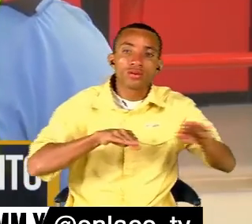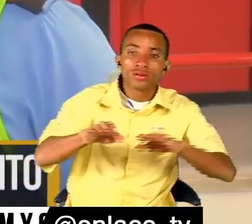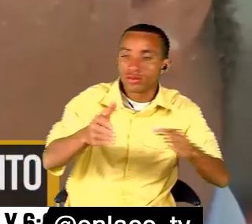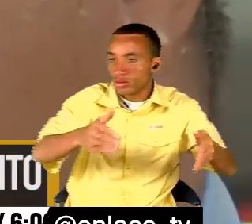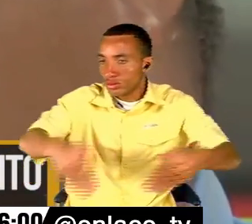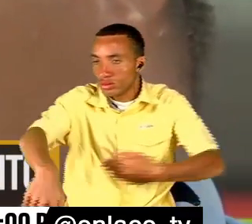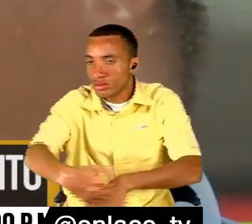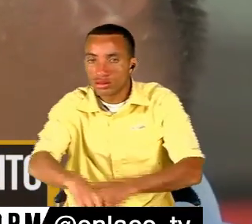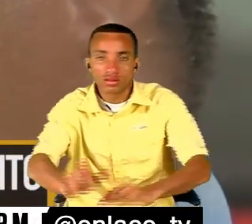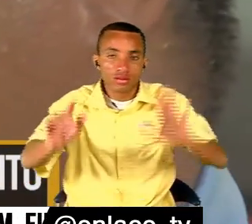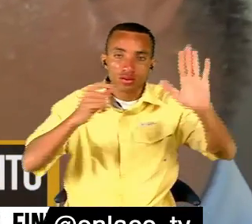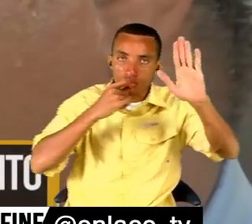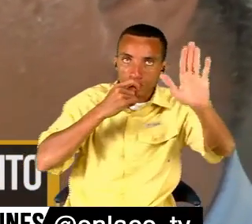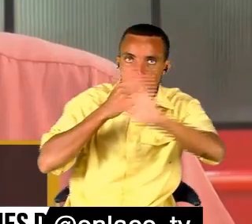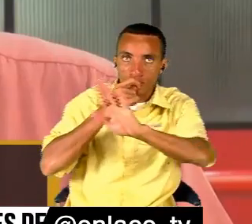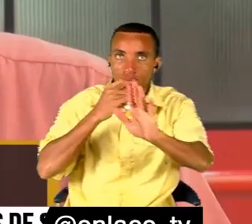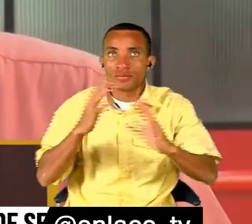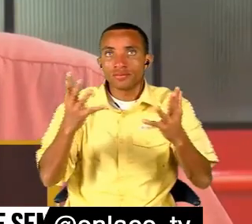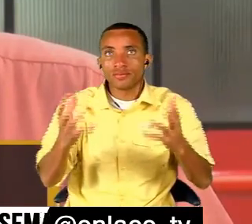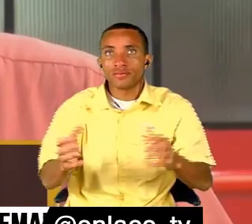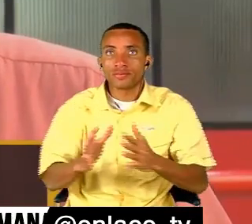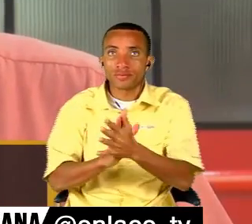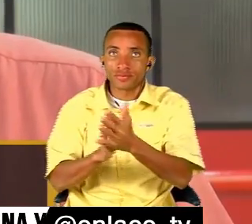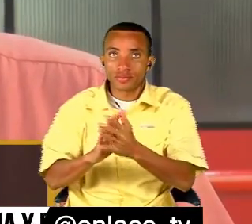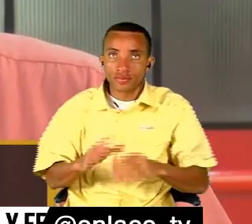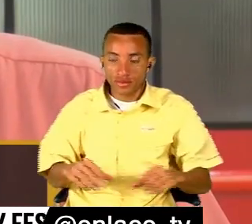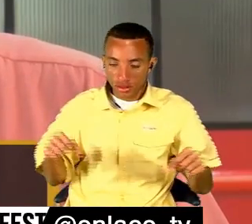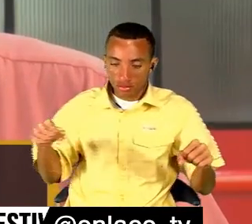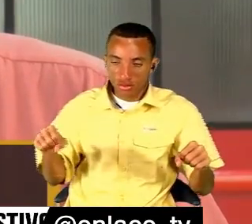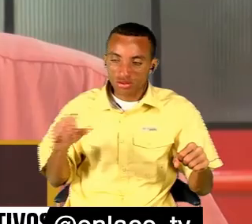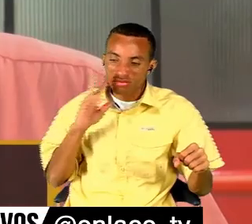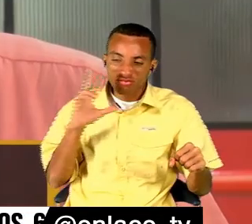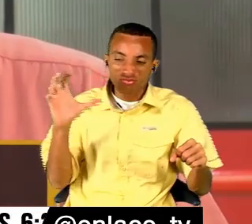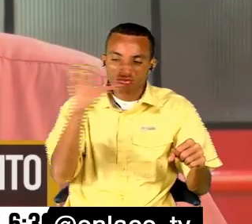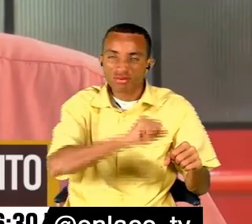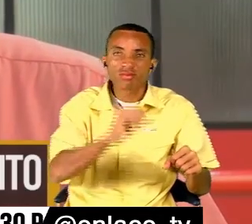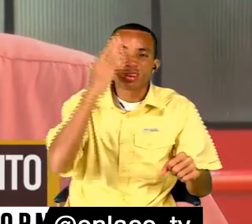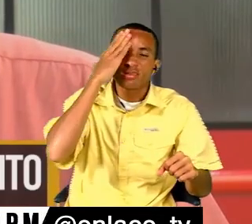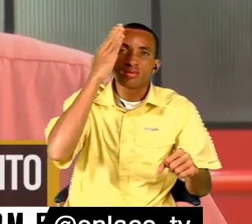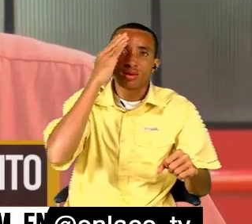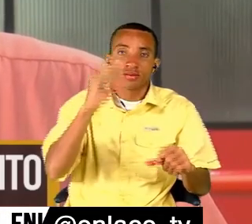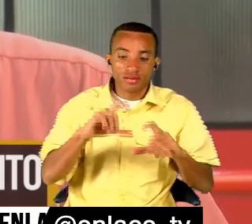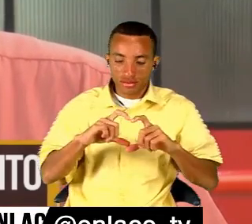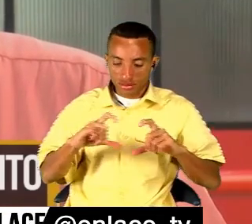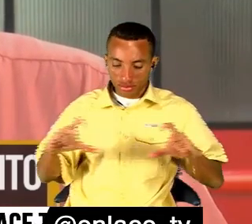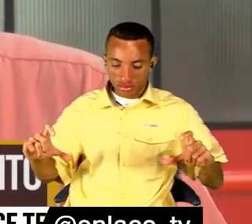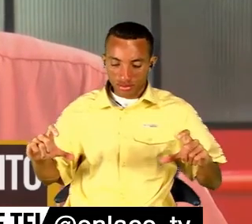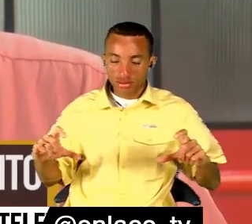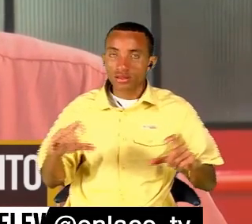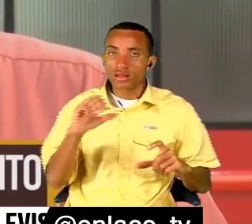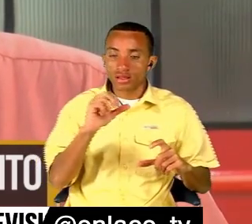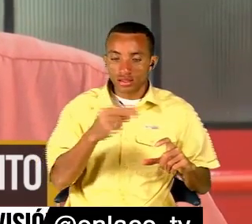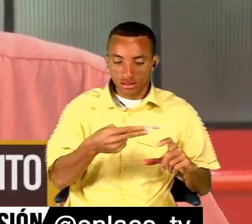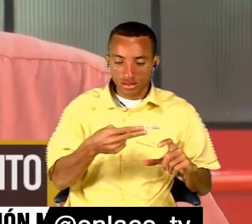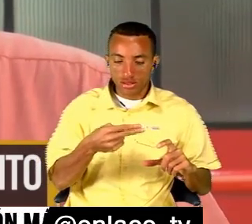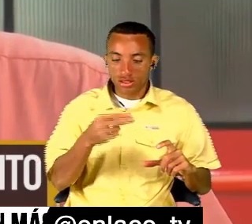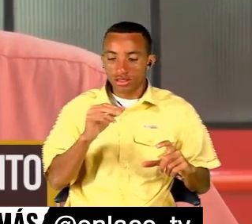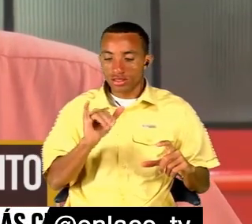petrolero. Yo quiero decirles, la moto está plenamente identificada, que es la moto de placas